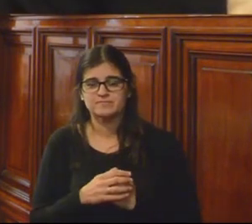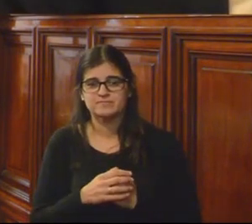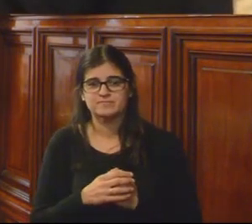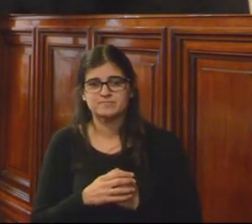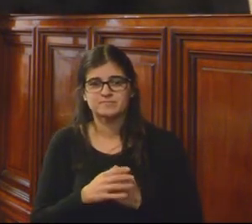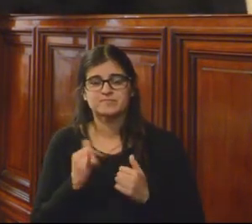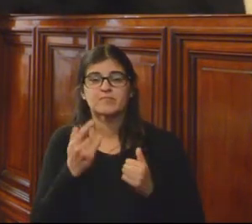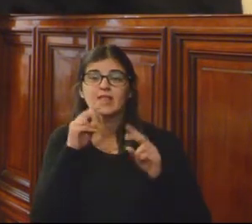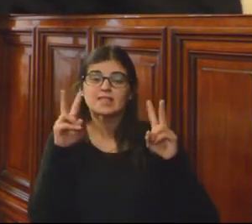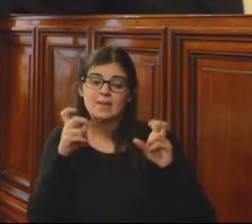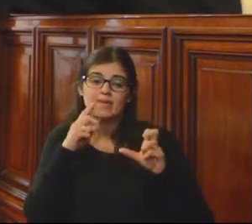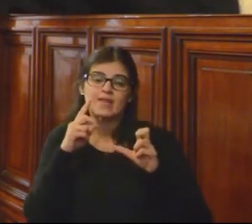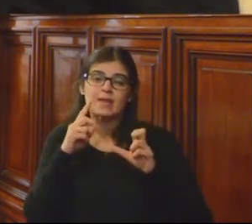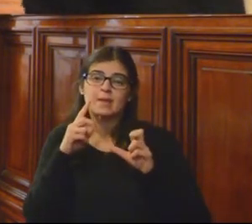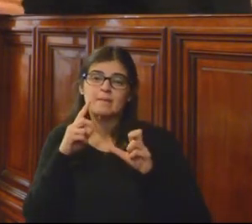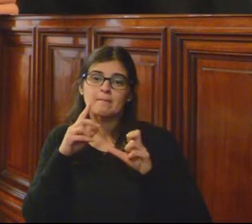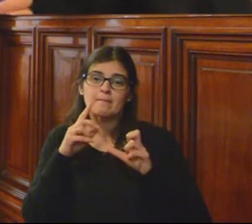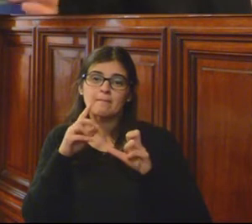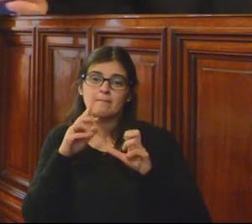Para el tema de las manifestaciones